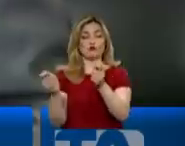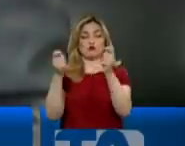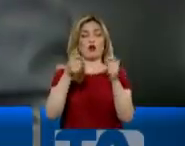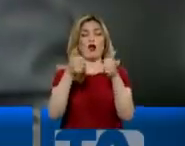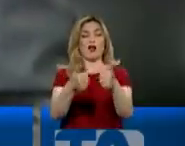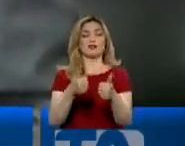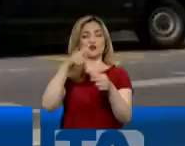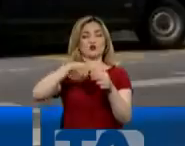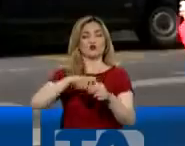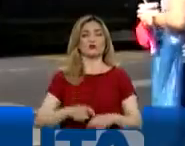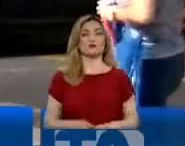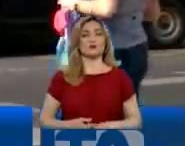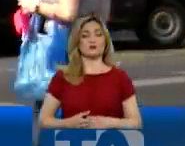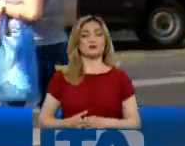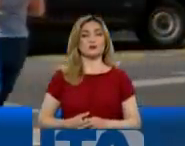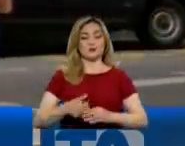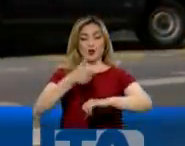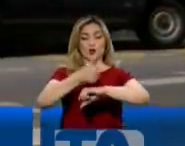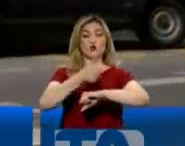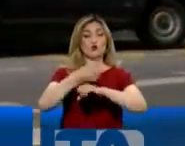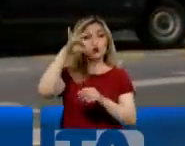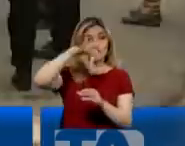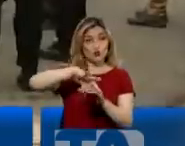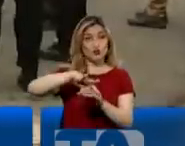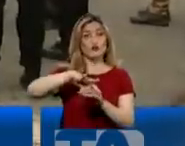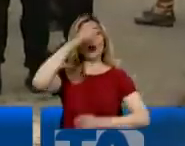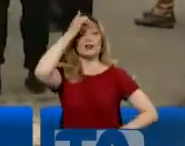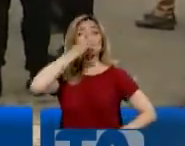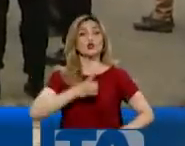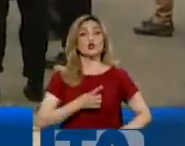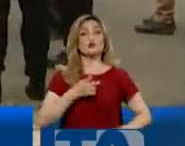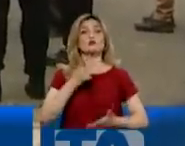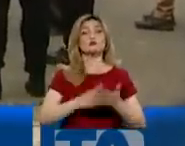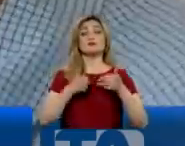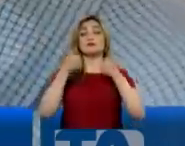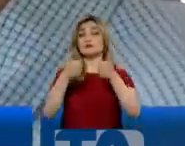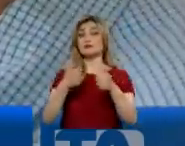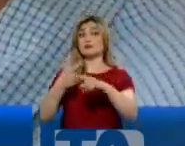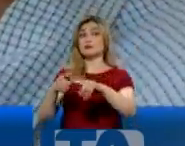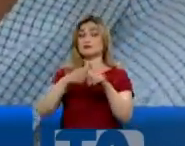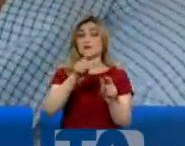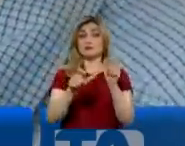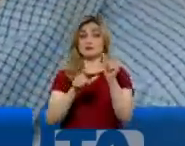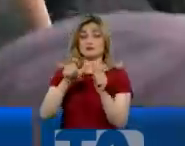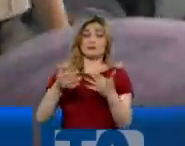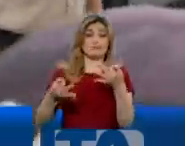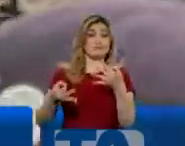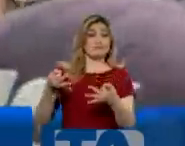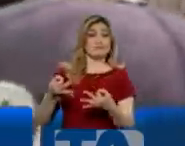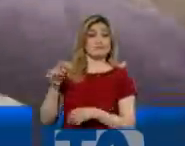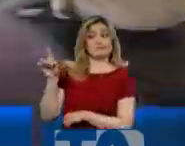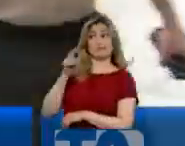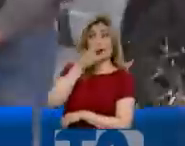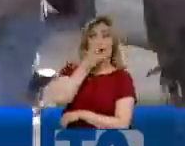candidaturas inscritas además las autoridades electorales deberán definir la suerte de las candidaturas de varios procesados por la justicia como